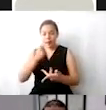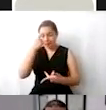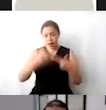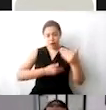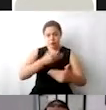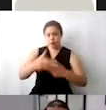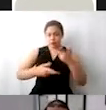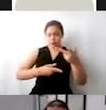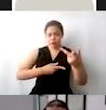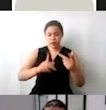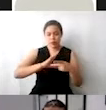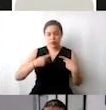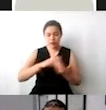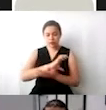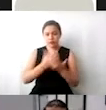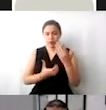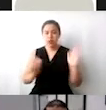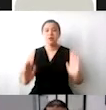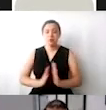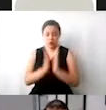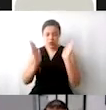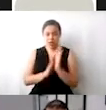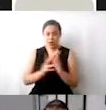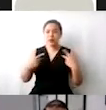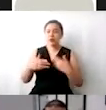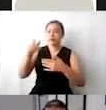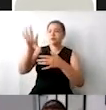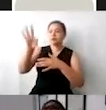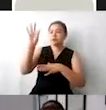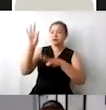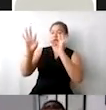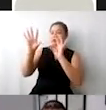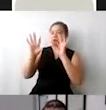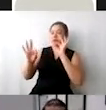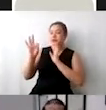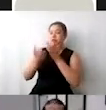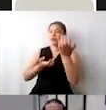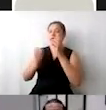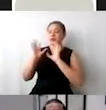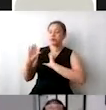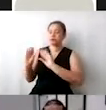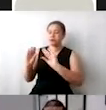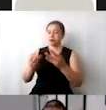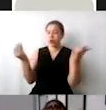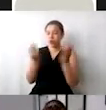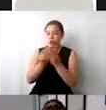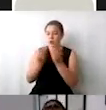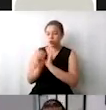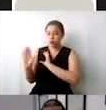de personal podrán participar en el reclutamiento, selección, entrenamiento y capacitación,